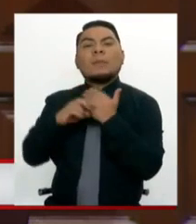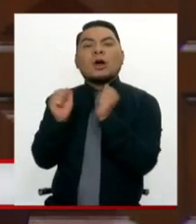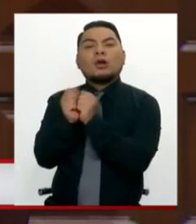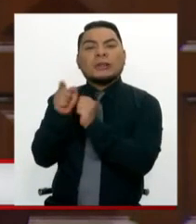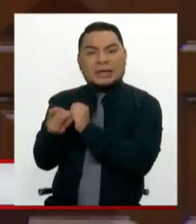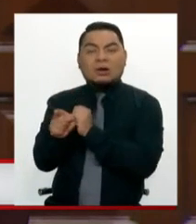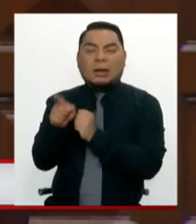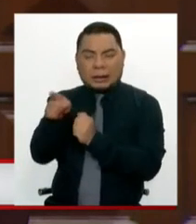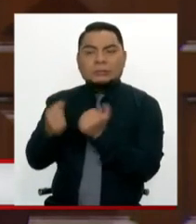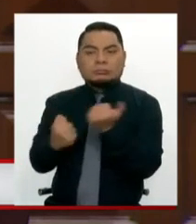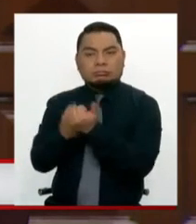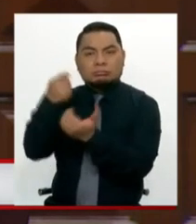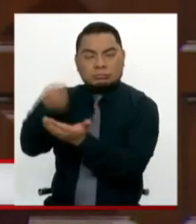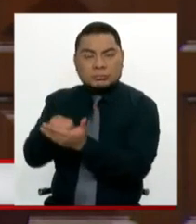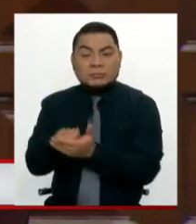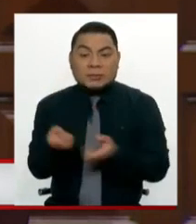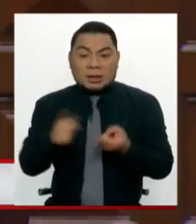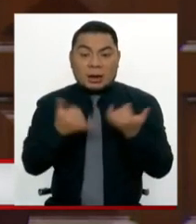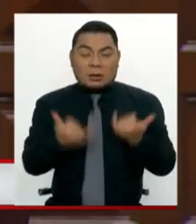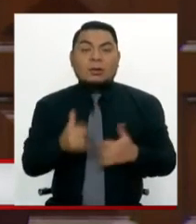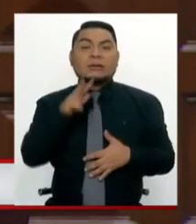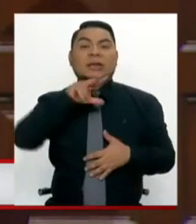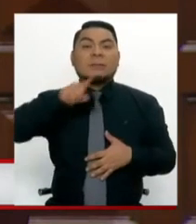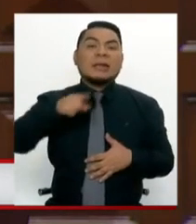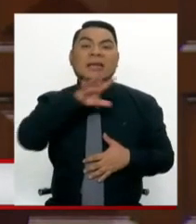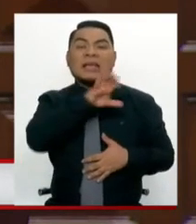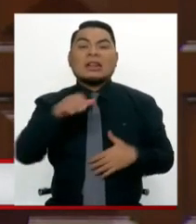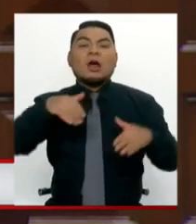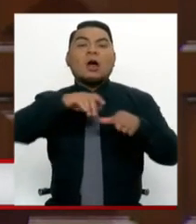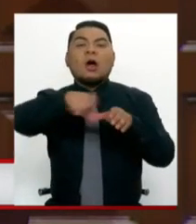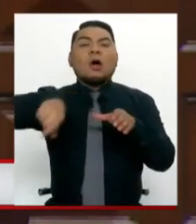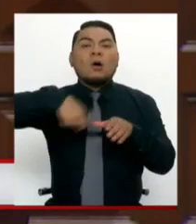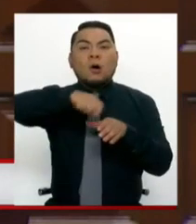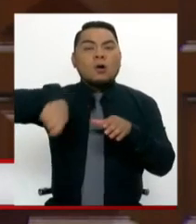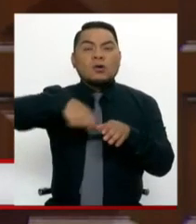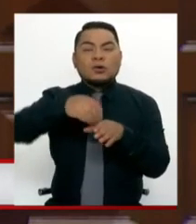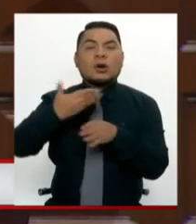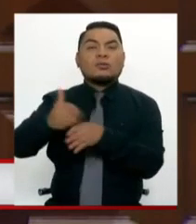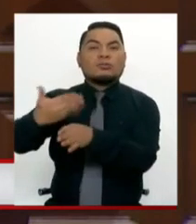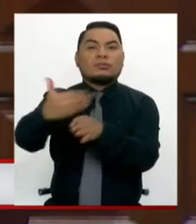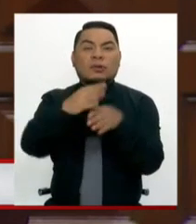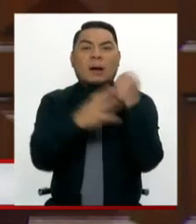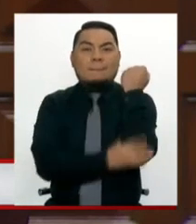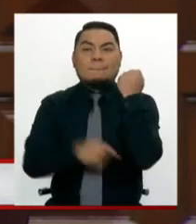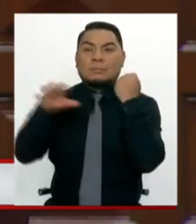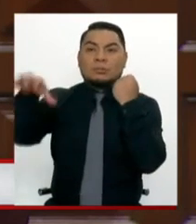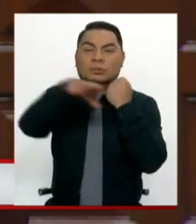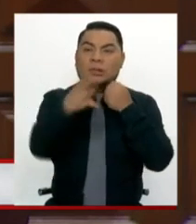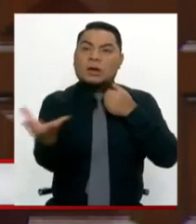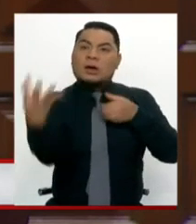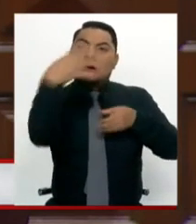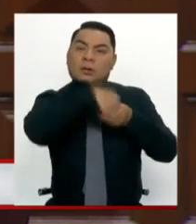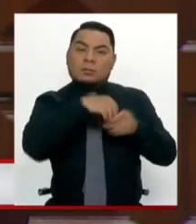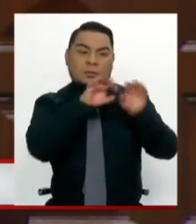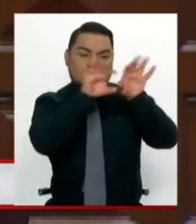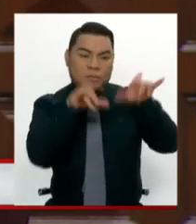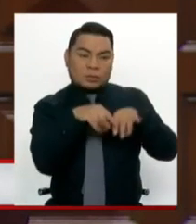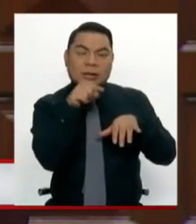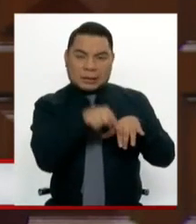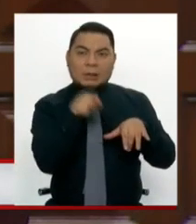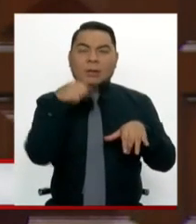fecha, 3.530 ollas comunes se encuentran registradas en el sistema informático Mancachay